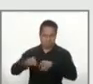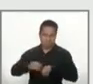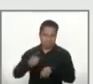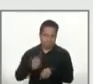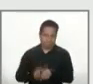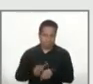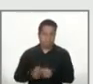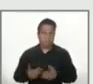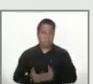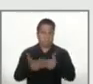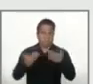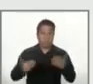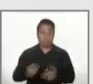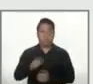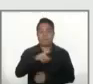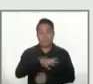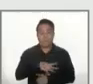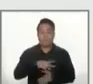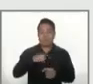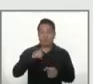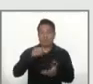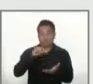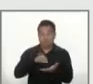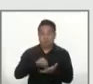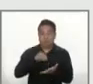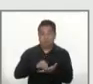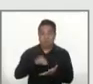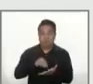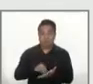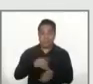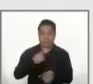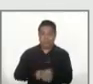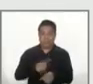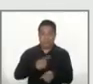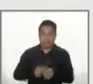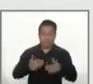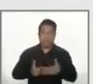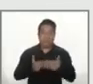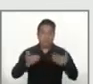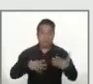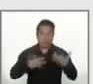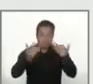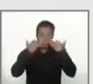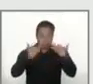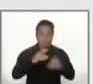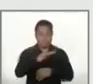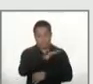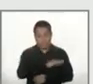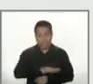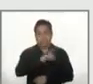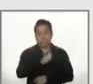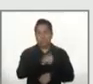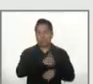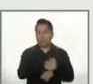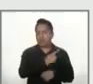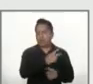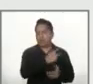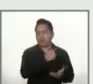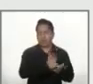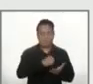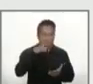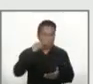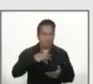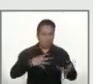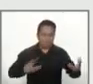Con respecto a los casos activos al corte del día de hoy, observamos que la jurisdicción sanitaria número 1, Valles